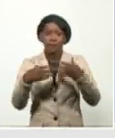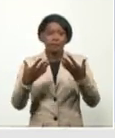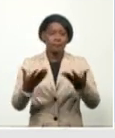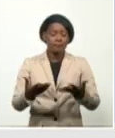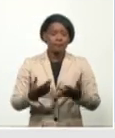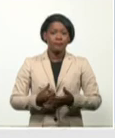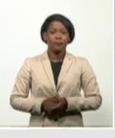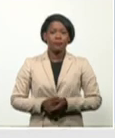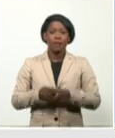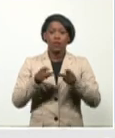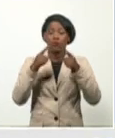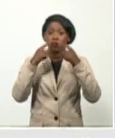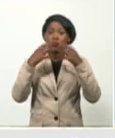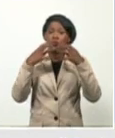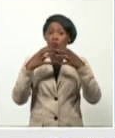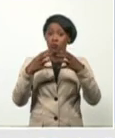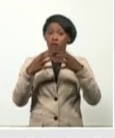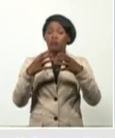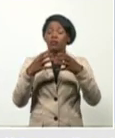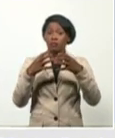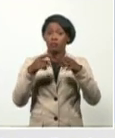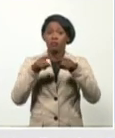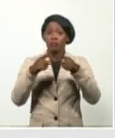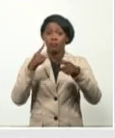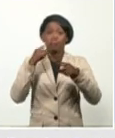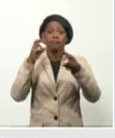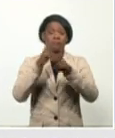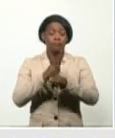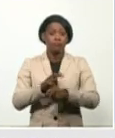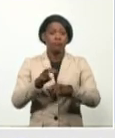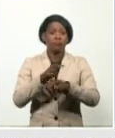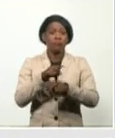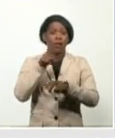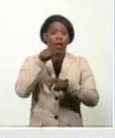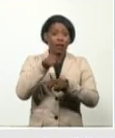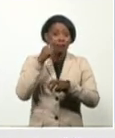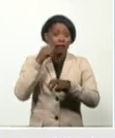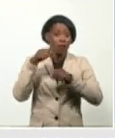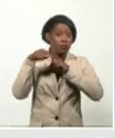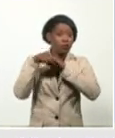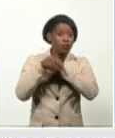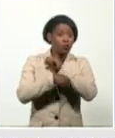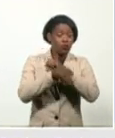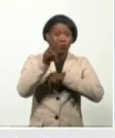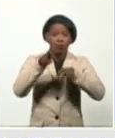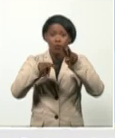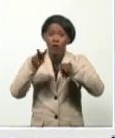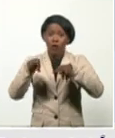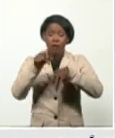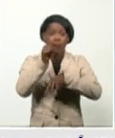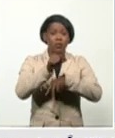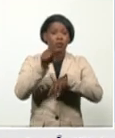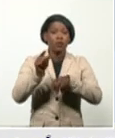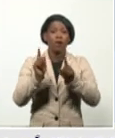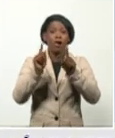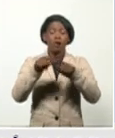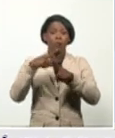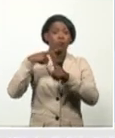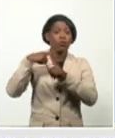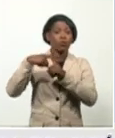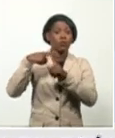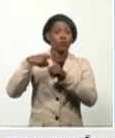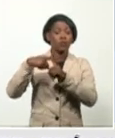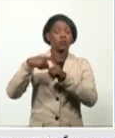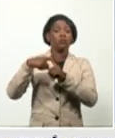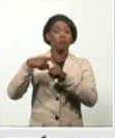la importancia de estos estudios para eso, para buscar personas que estén positivas, que